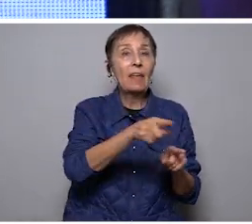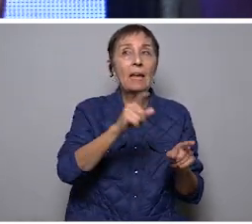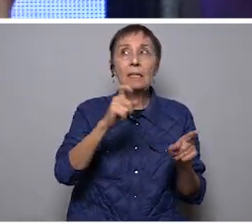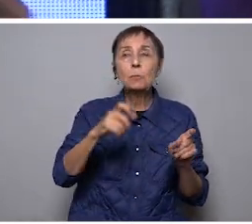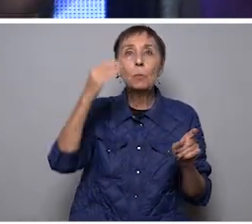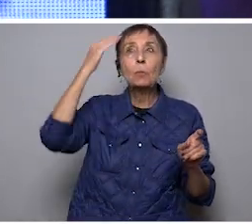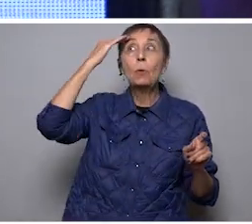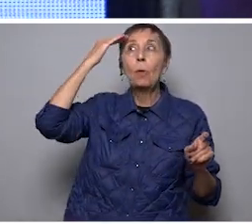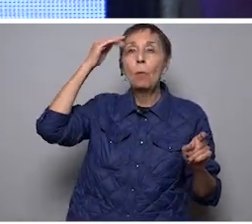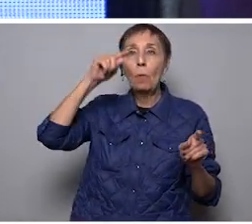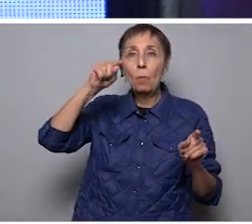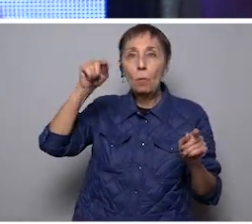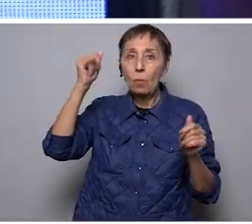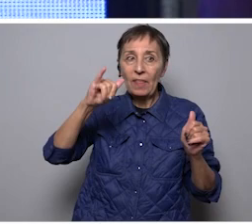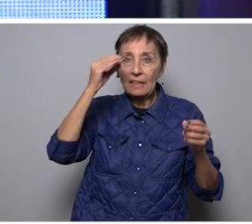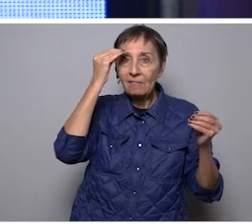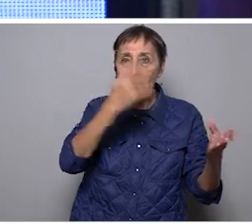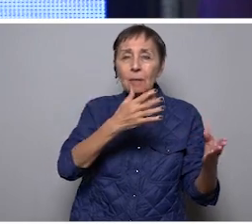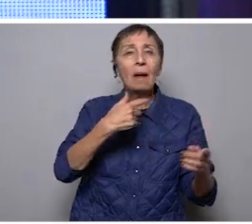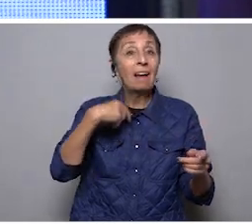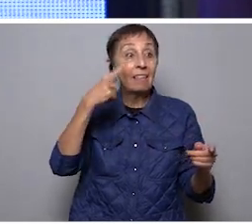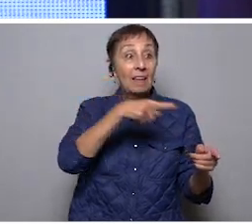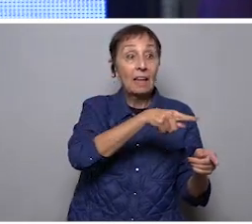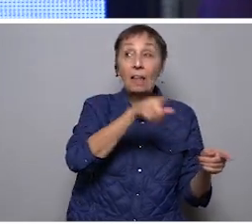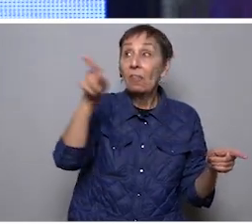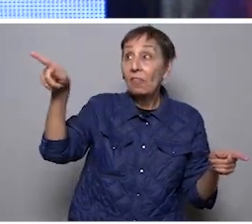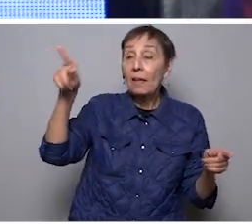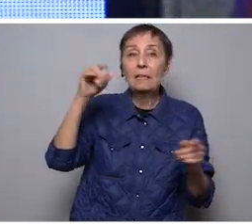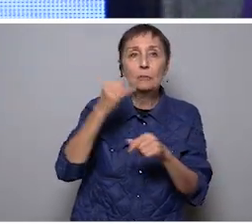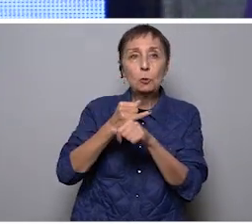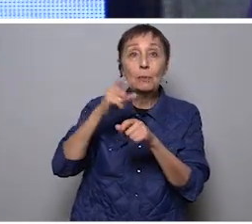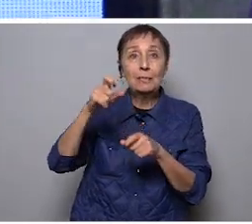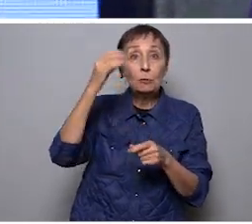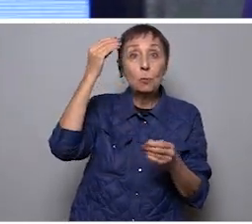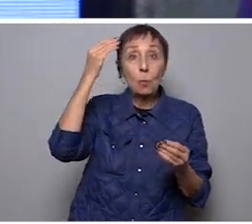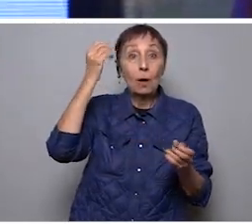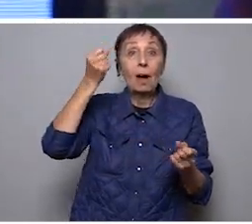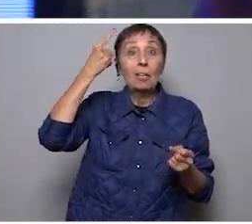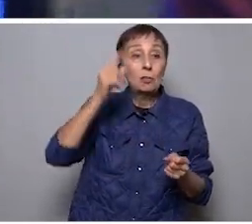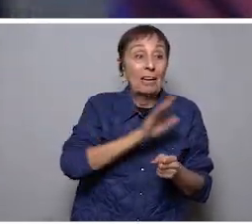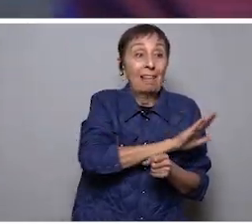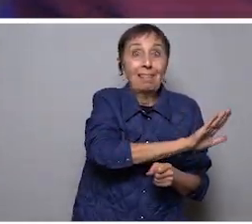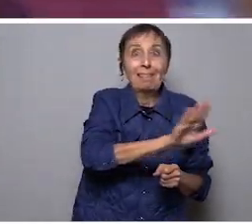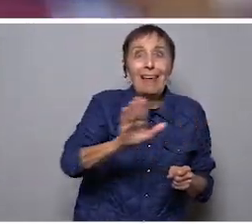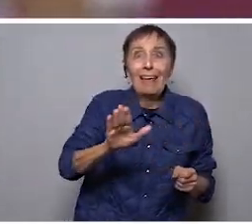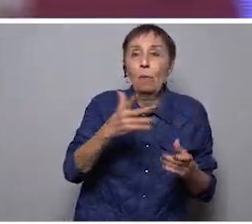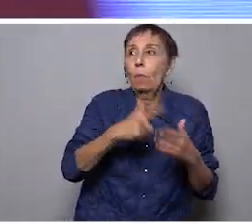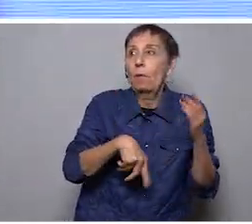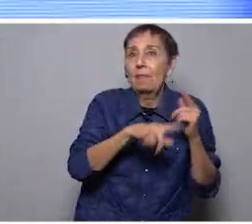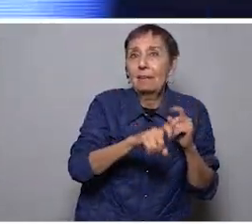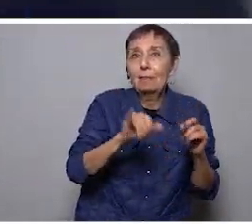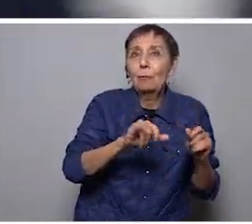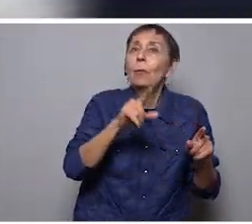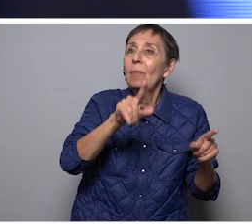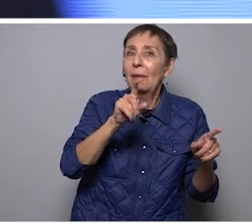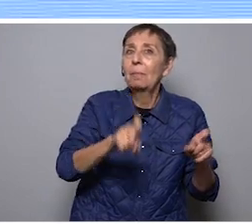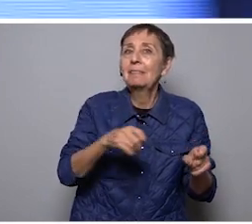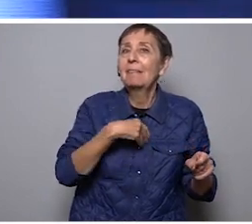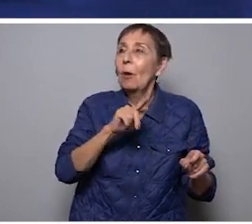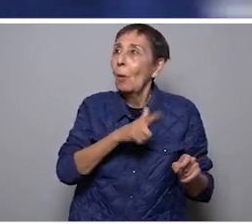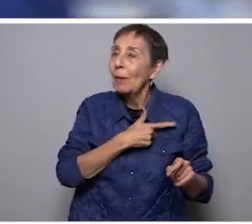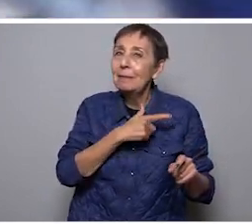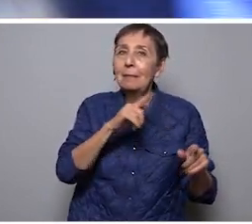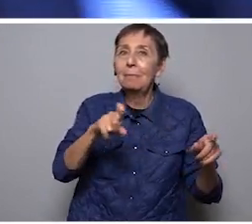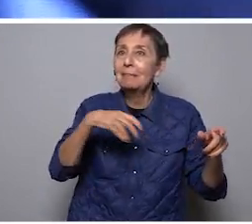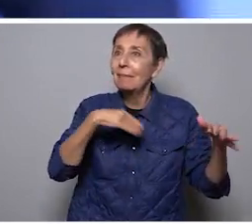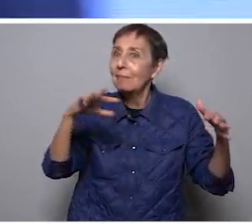genera como les digo fidelidad la importancia de la localidad eh tal vez el punto